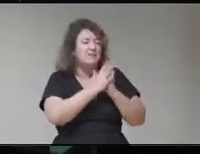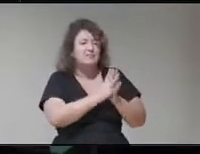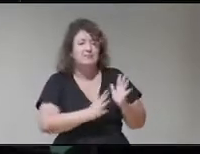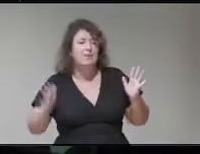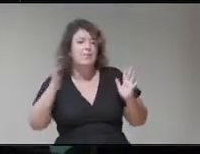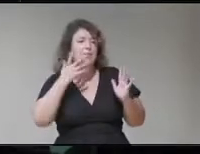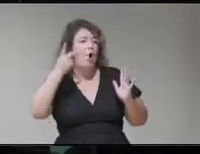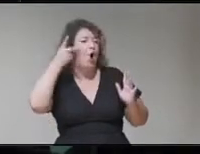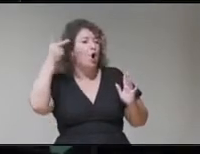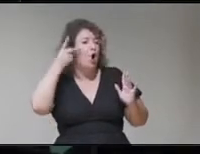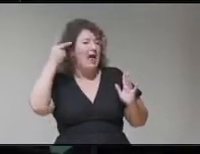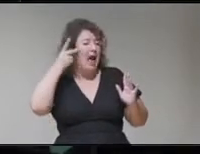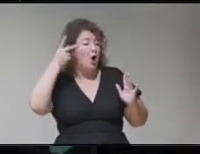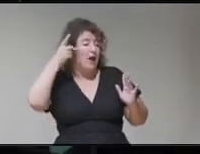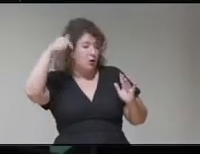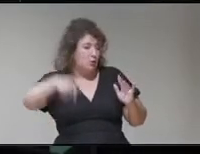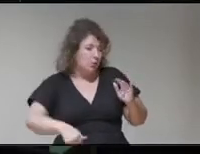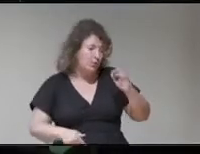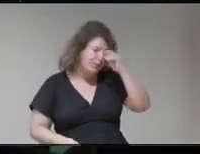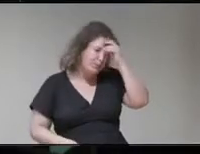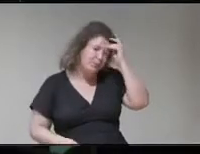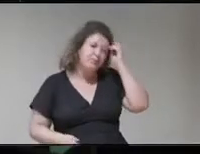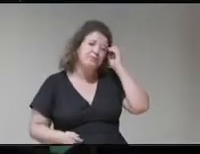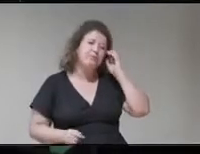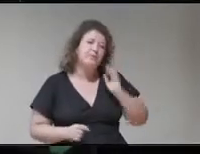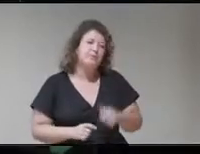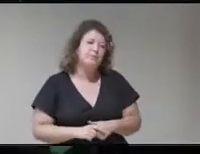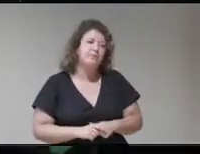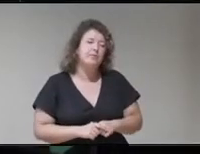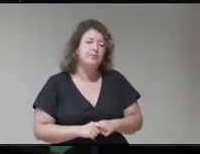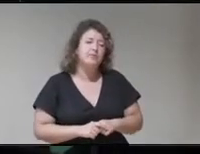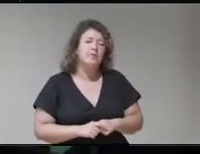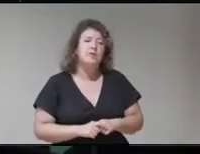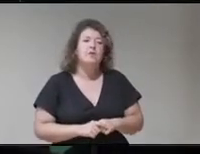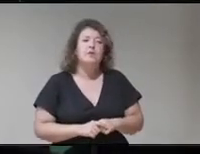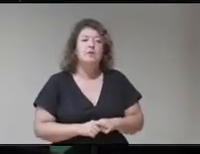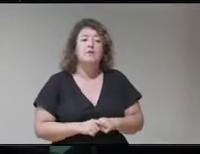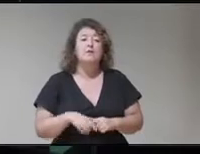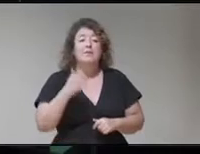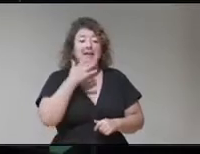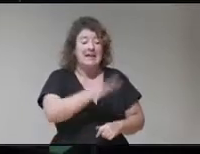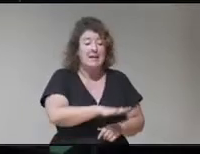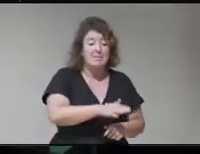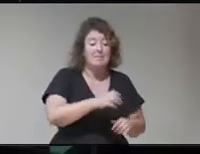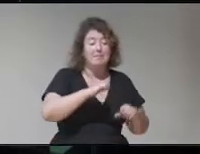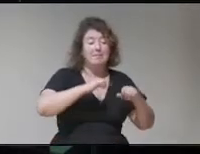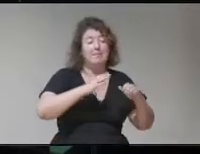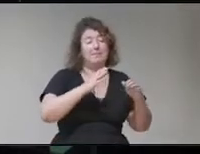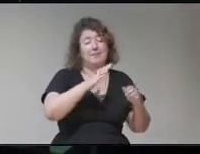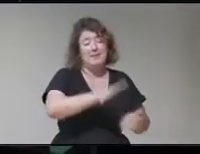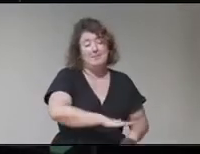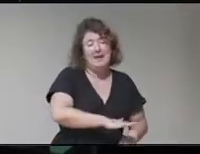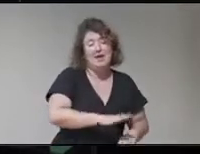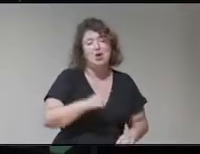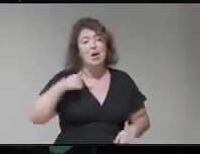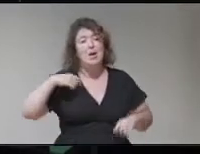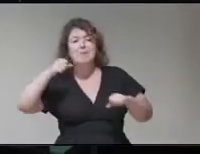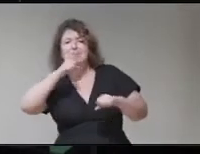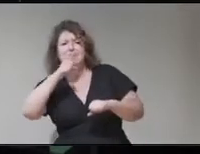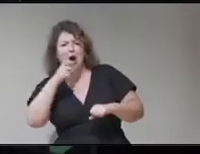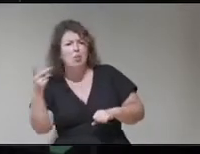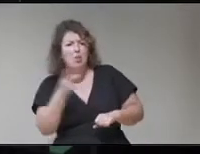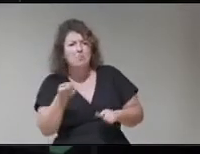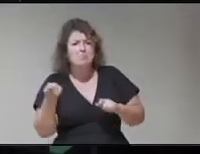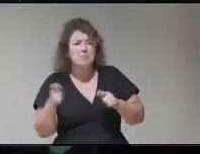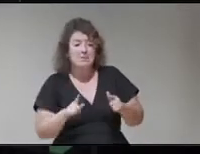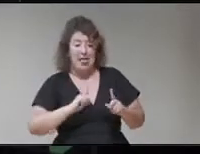Corea del Sur. Lo que se encontró fue que los niños pequeños y los viejos tenían microbiotas muy semejantes. Y la